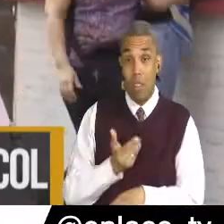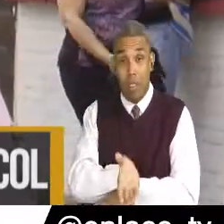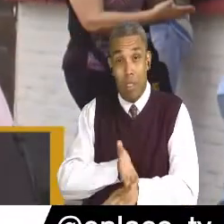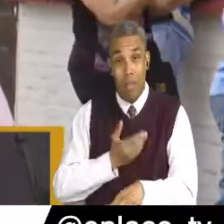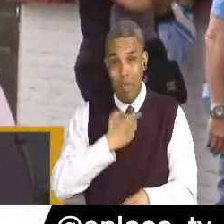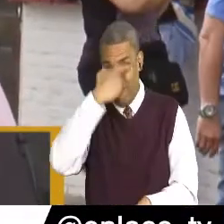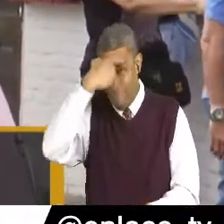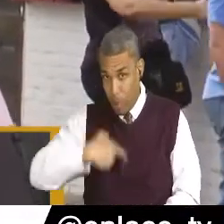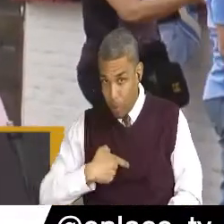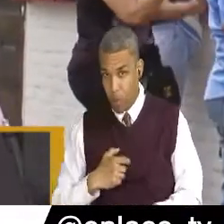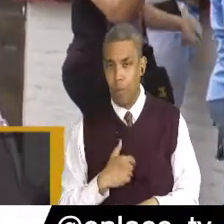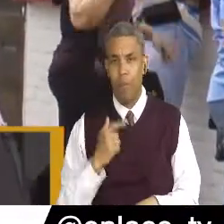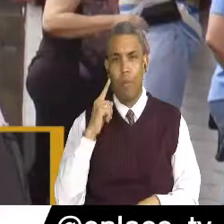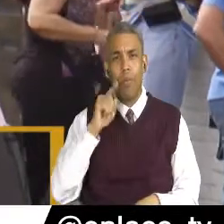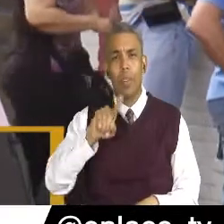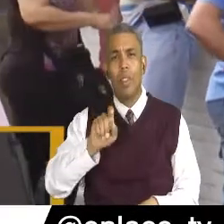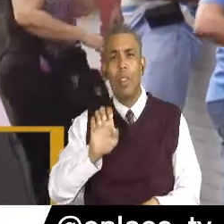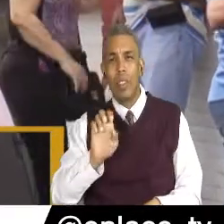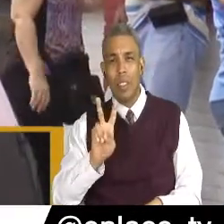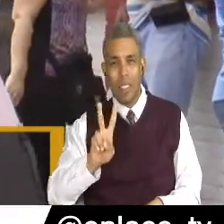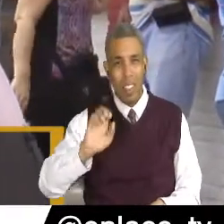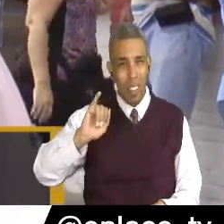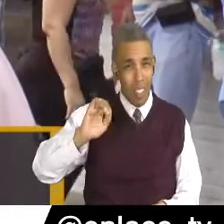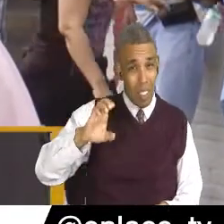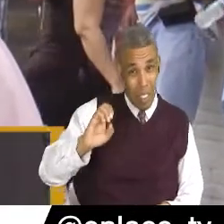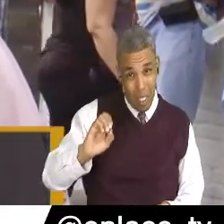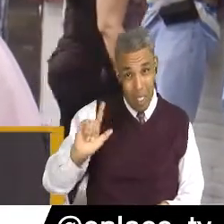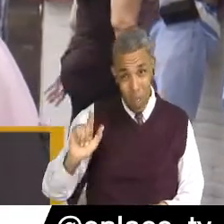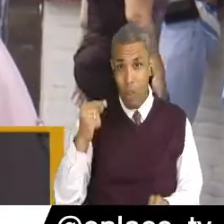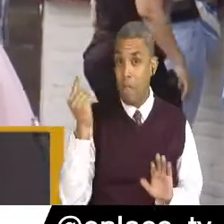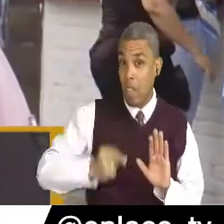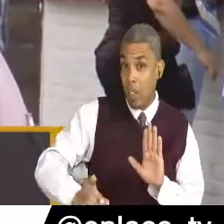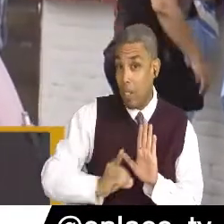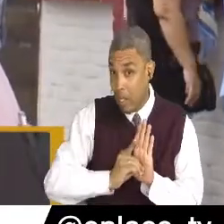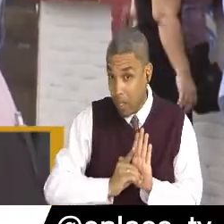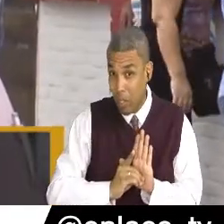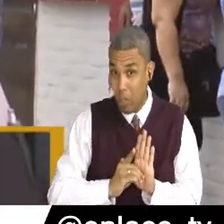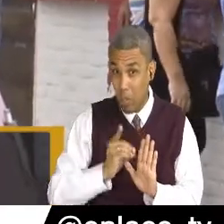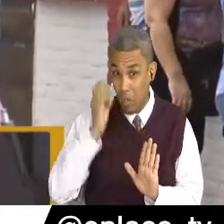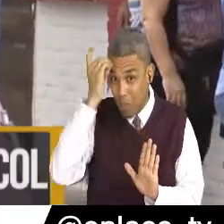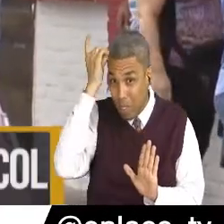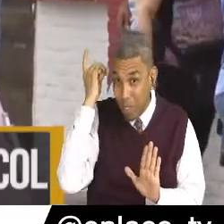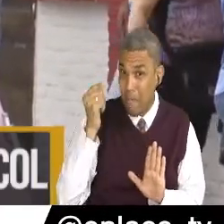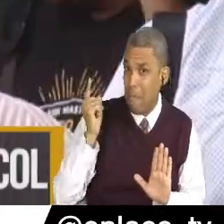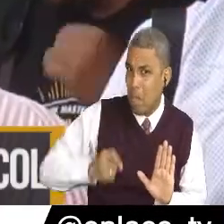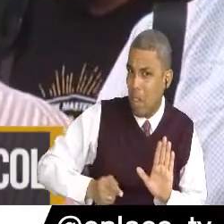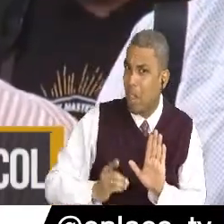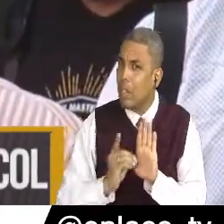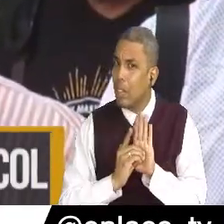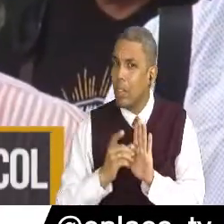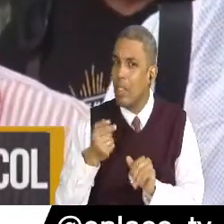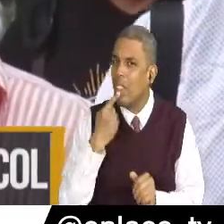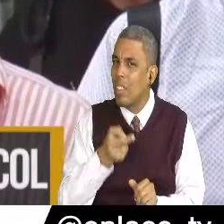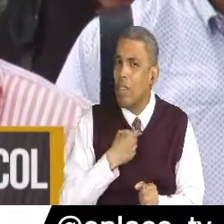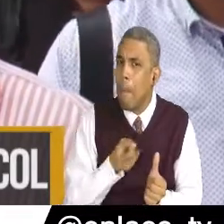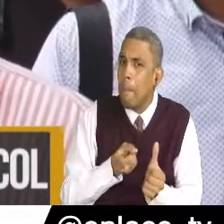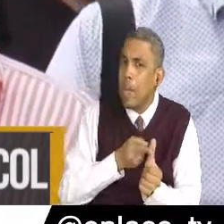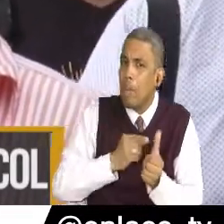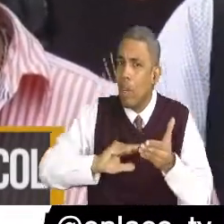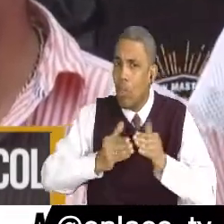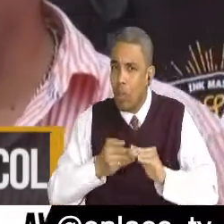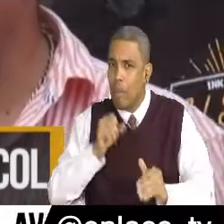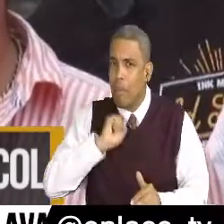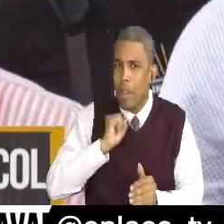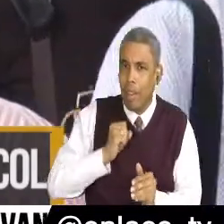Cevicol Limitada está violando ese decreto municipal que dice de que la mano de obra debe ser